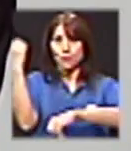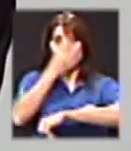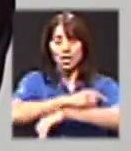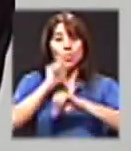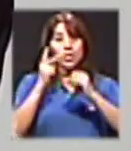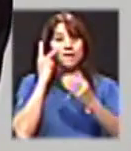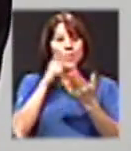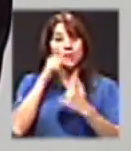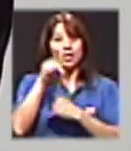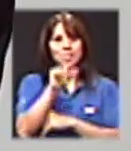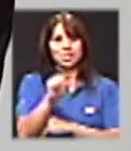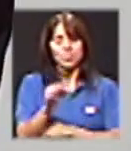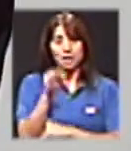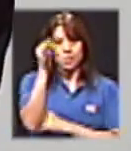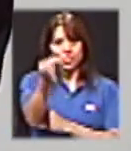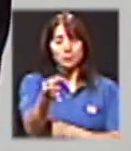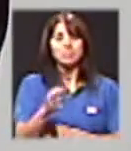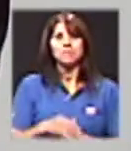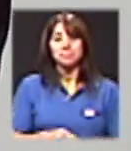acompañen la próxima semana.